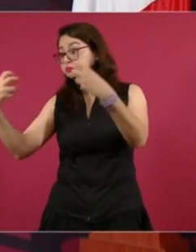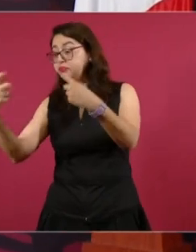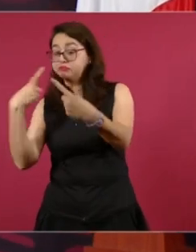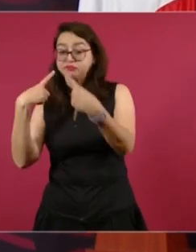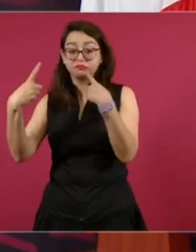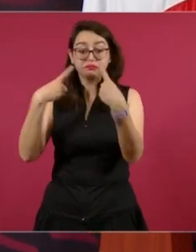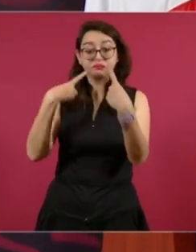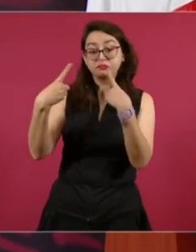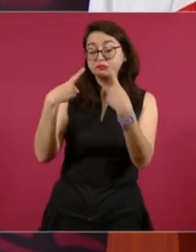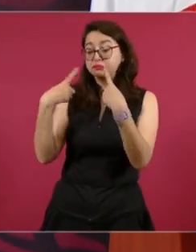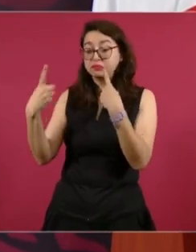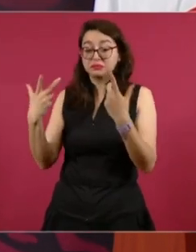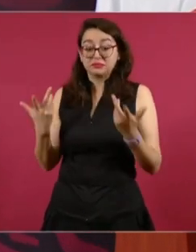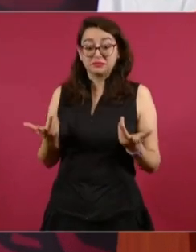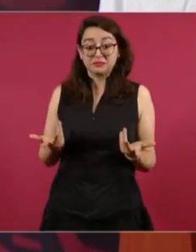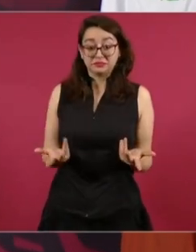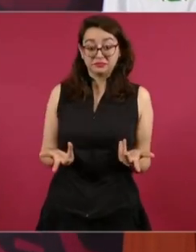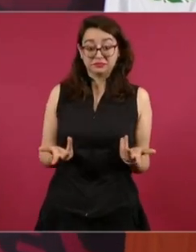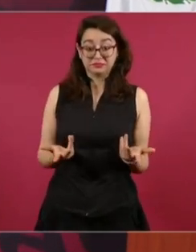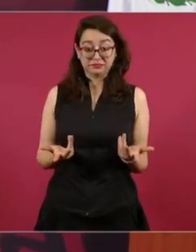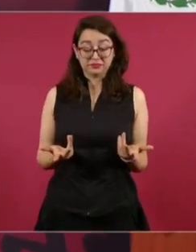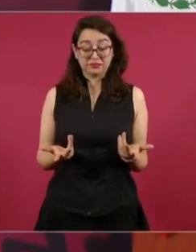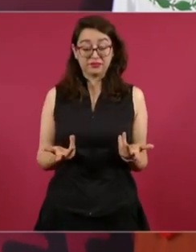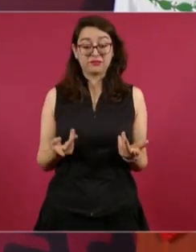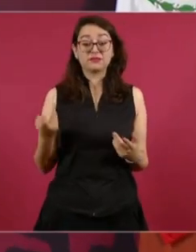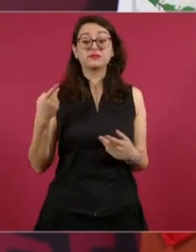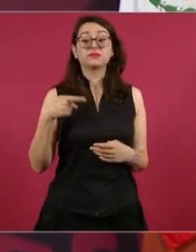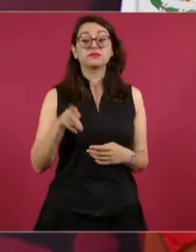Pero aquí hemos visto cuestiones